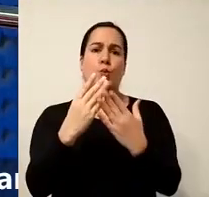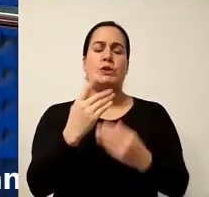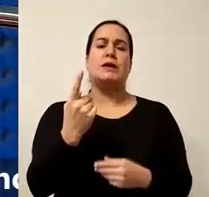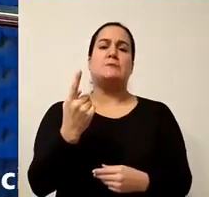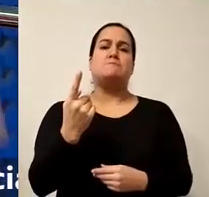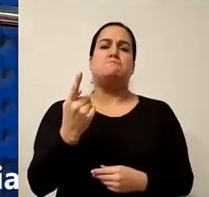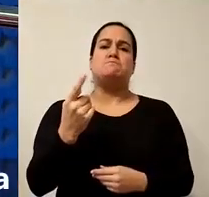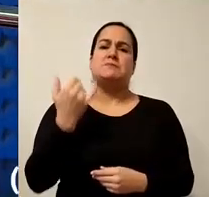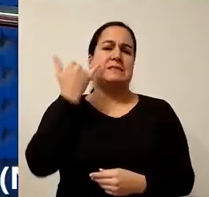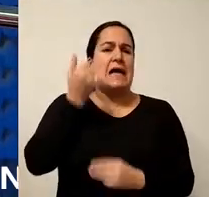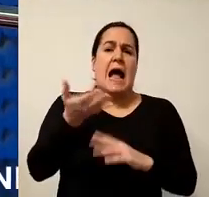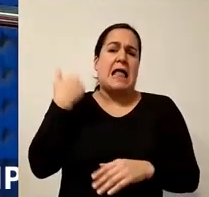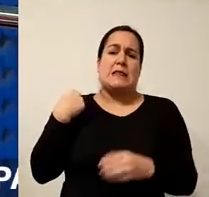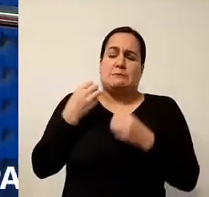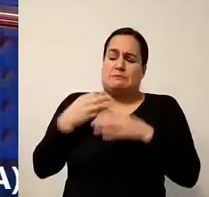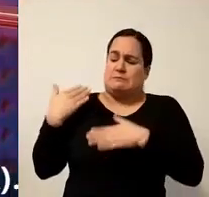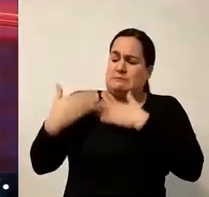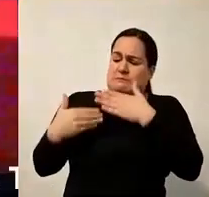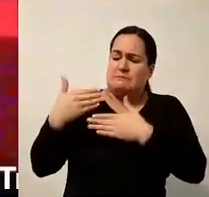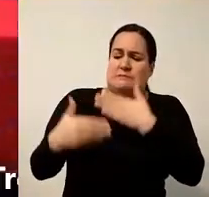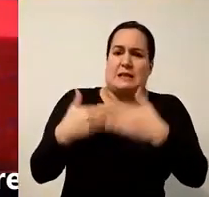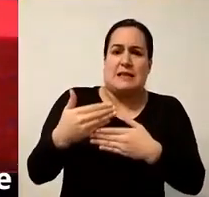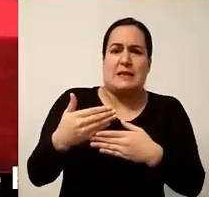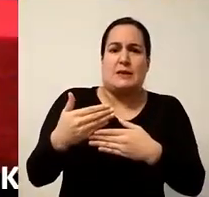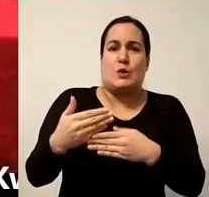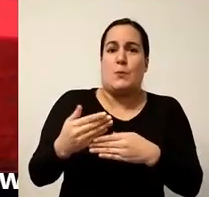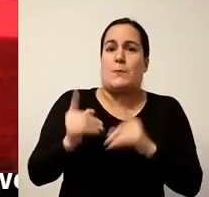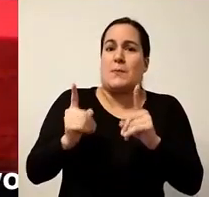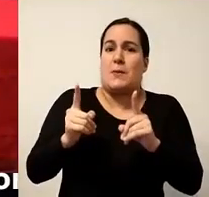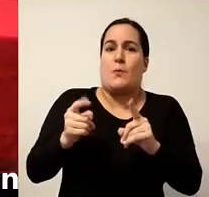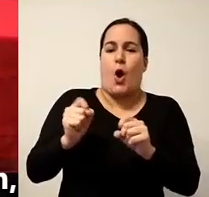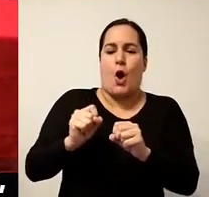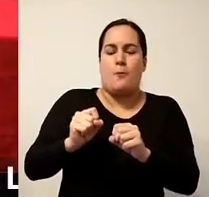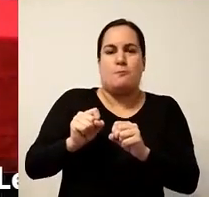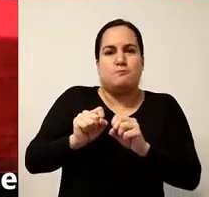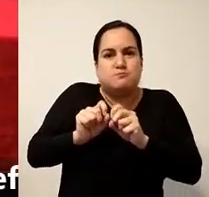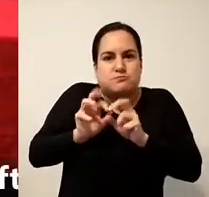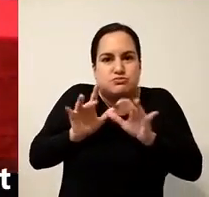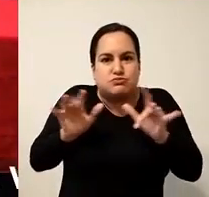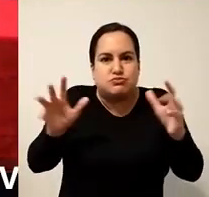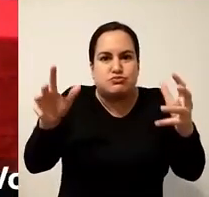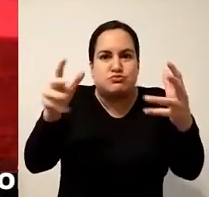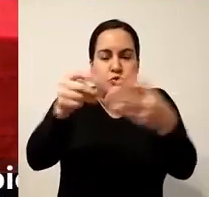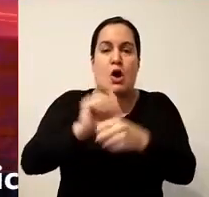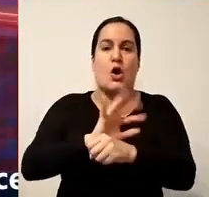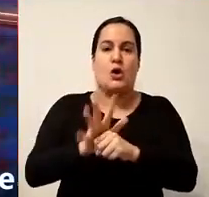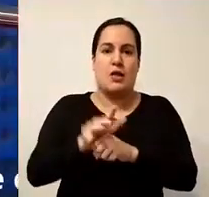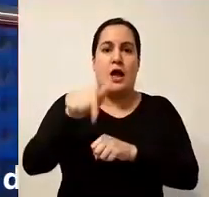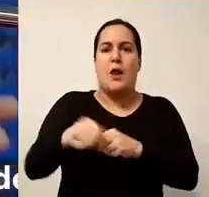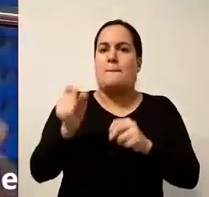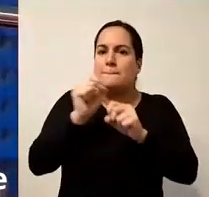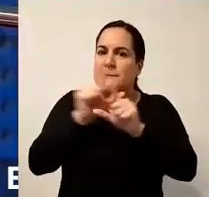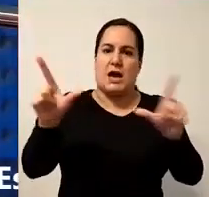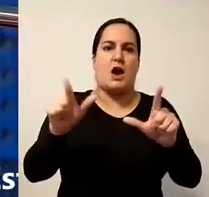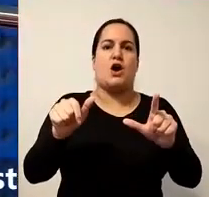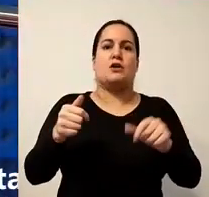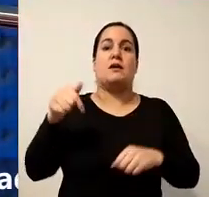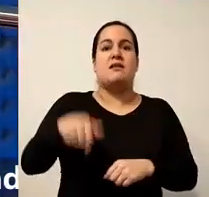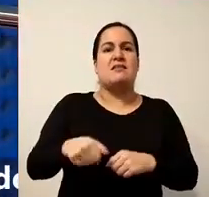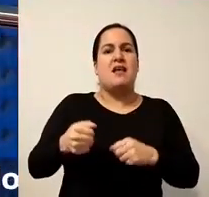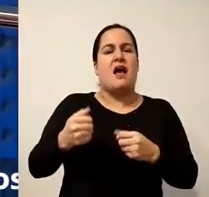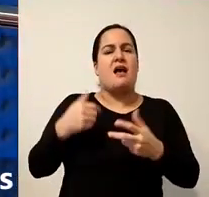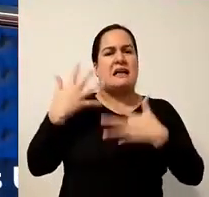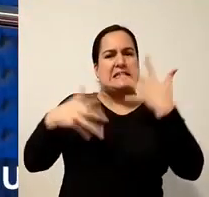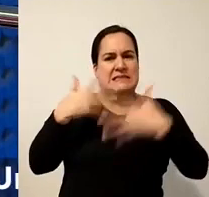los ajustes constantes el desastre ambiental el desguace de la